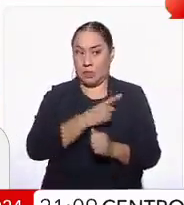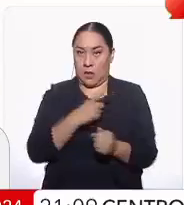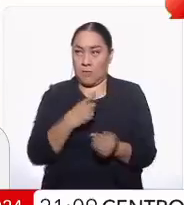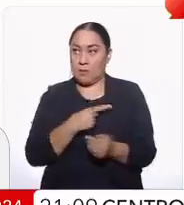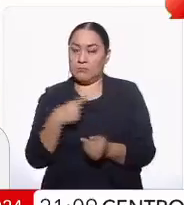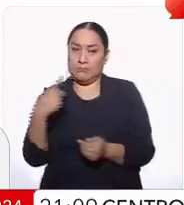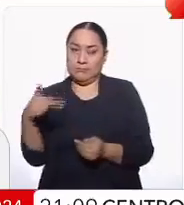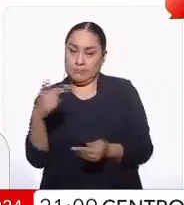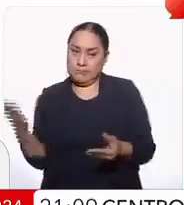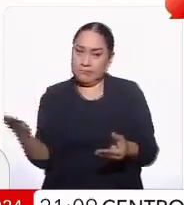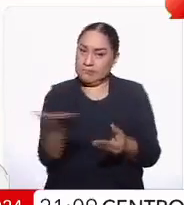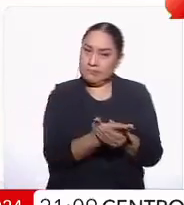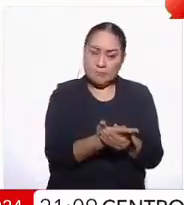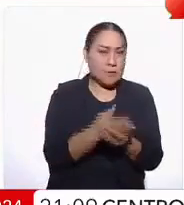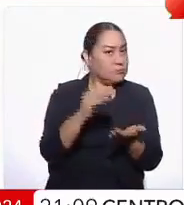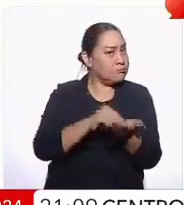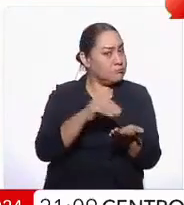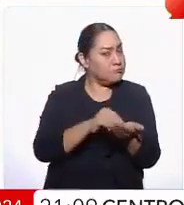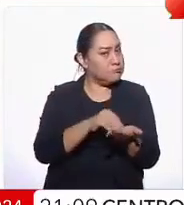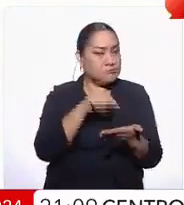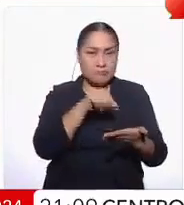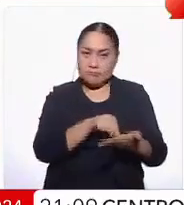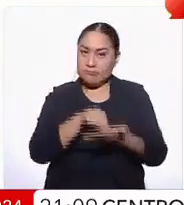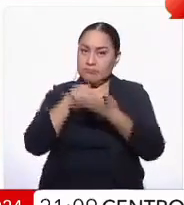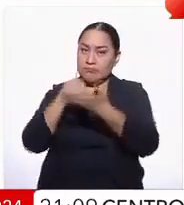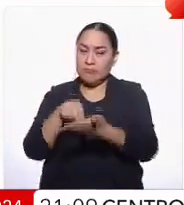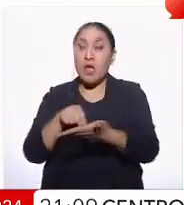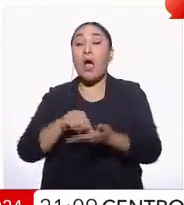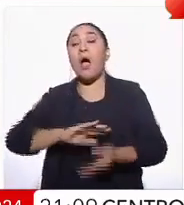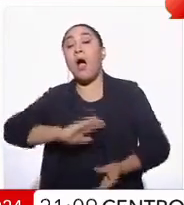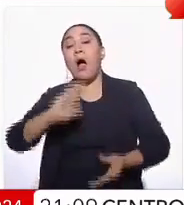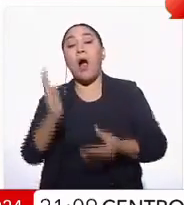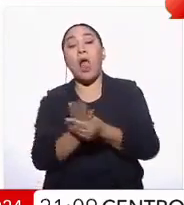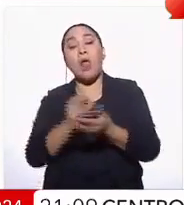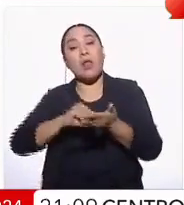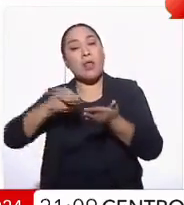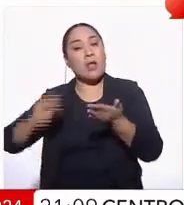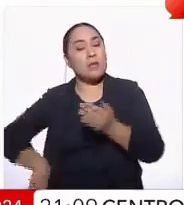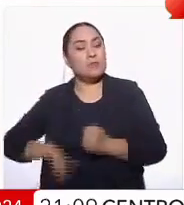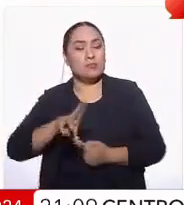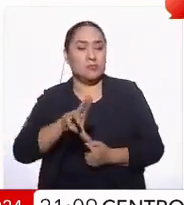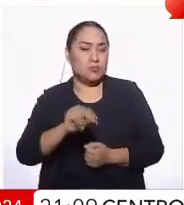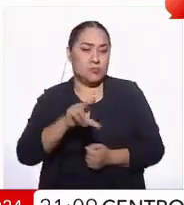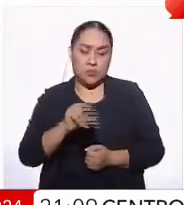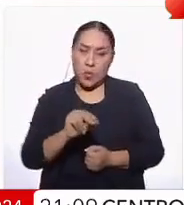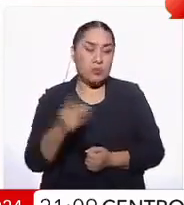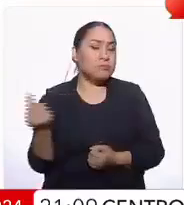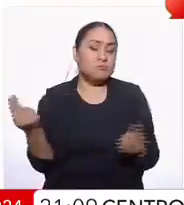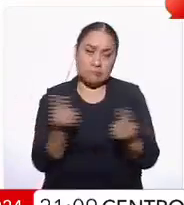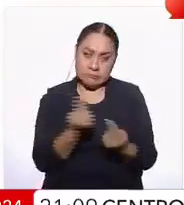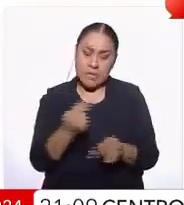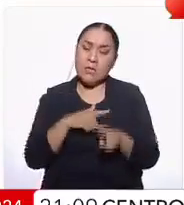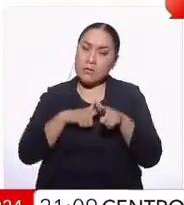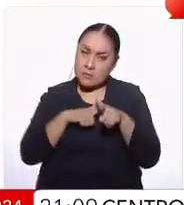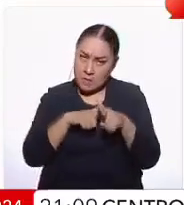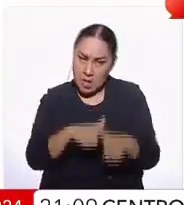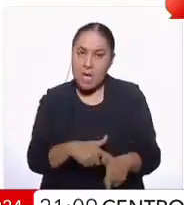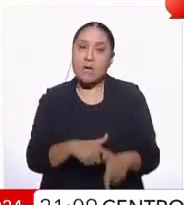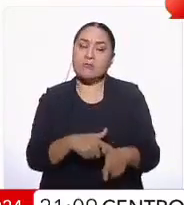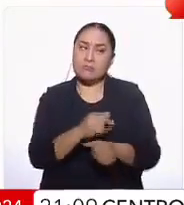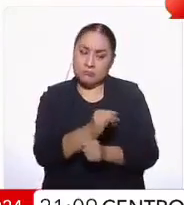expediente abierto. No hay carpetazo para darle